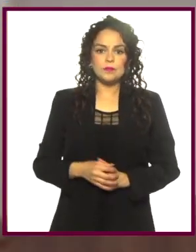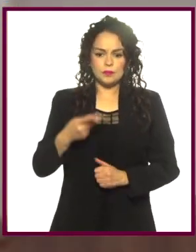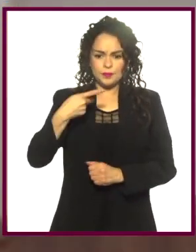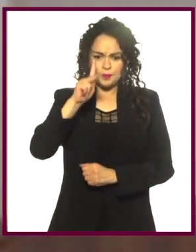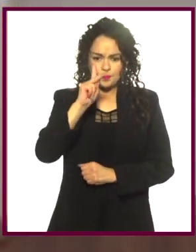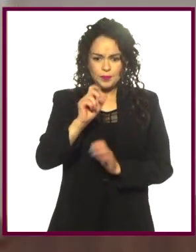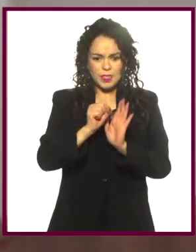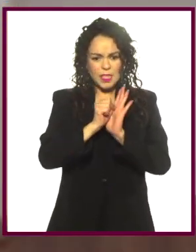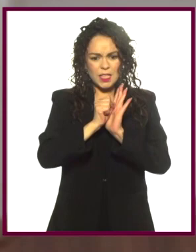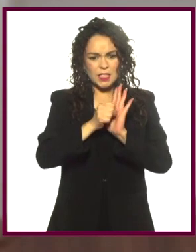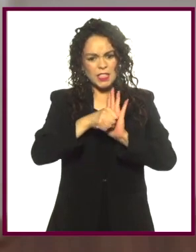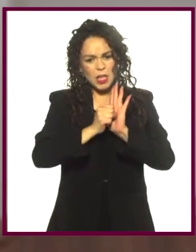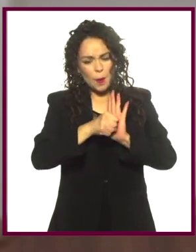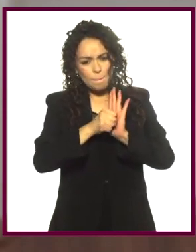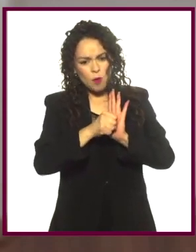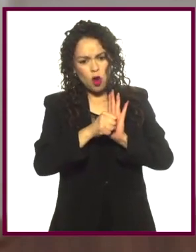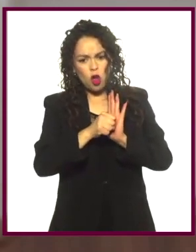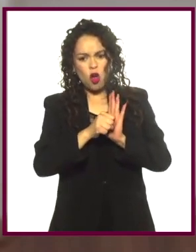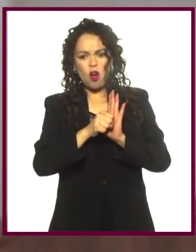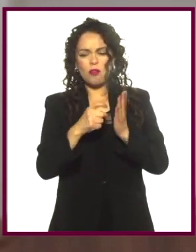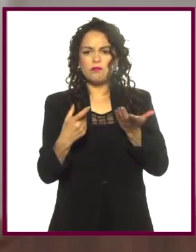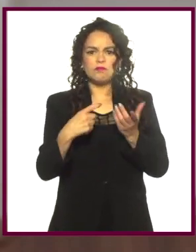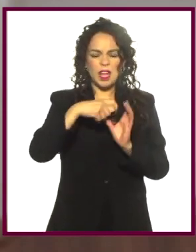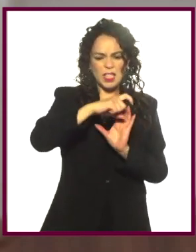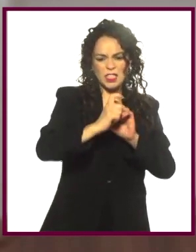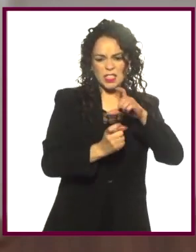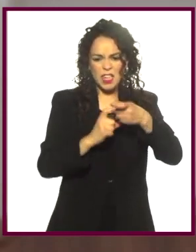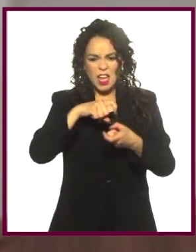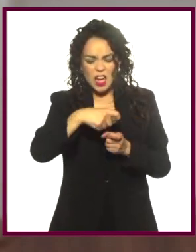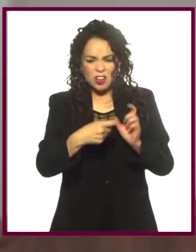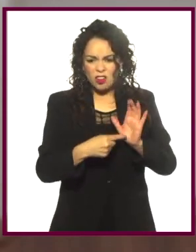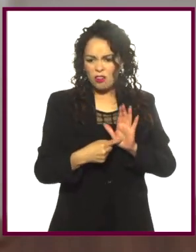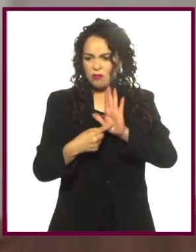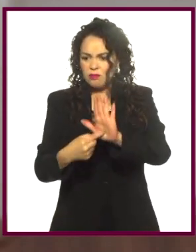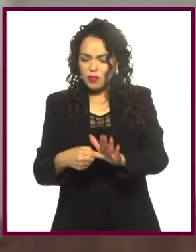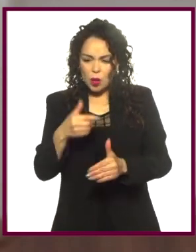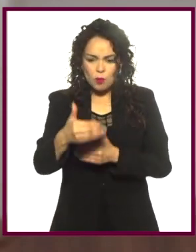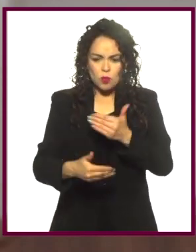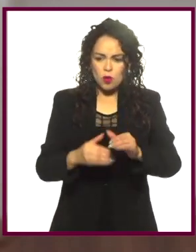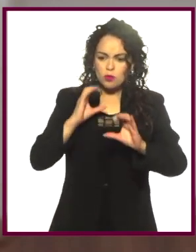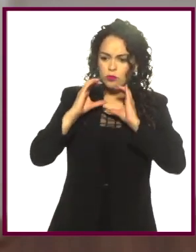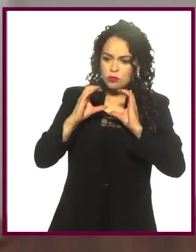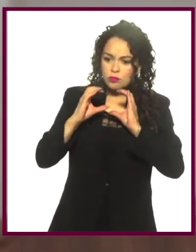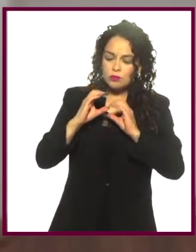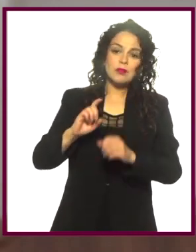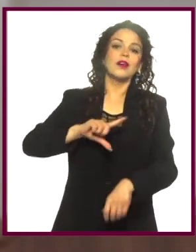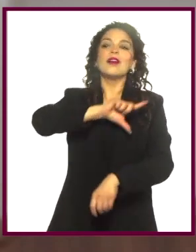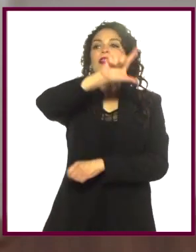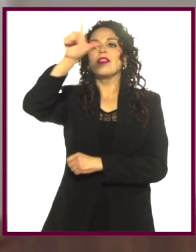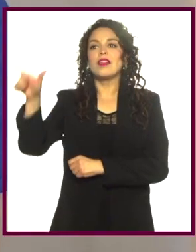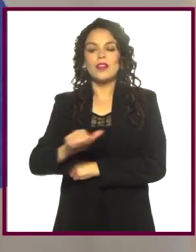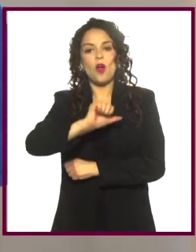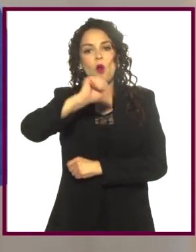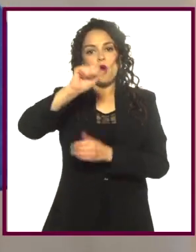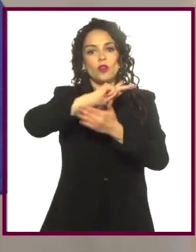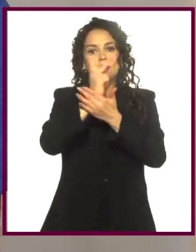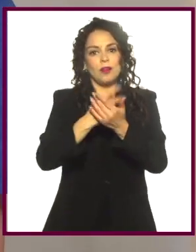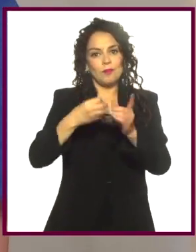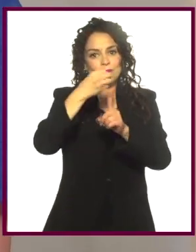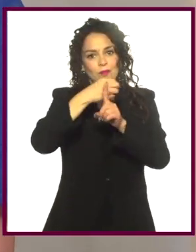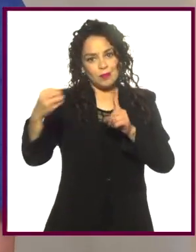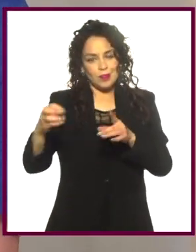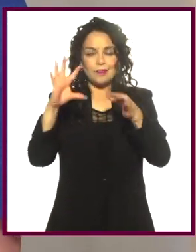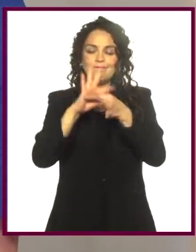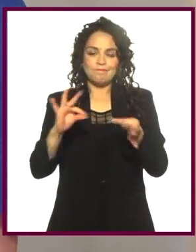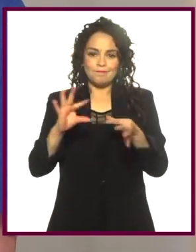Pero el estudio de los signos, símbolos y su función en el proceso comunicativo lo veremos en otro programa. Sí,